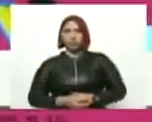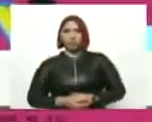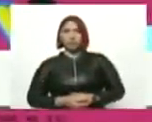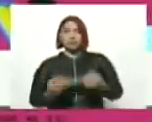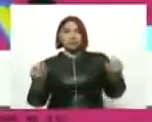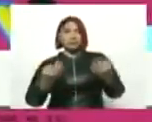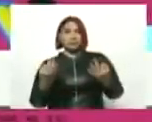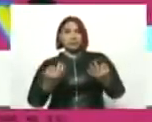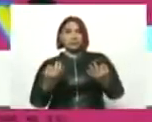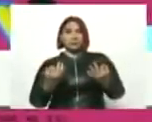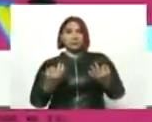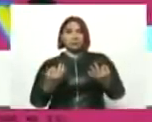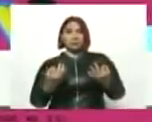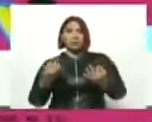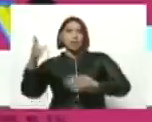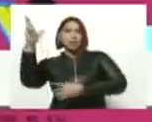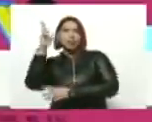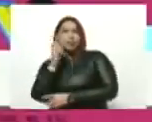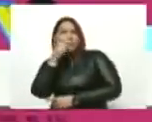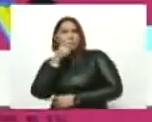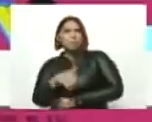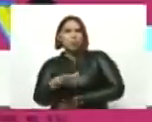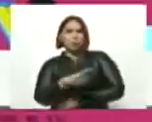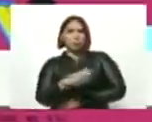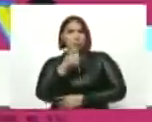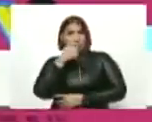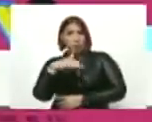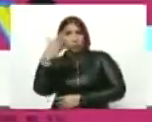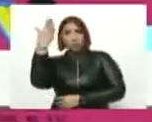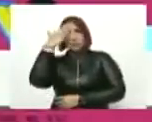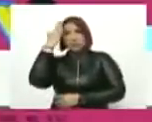Siempre primero las da el pueblo. El pueblo sabe todo.